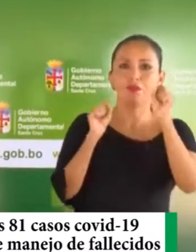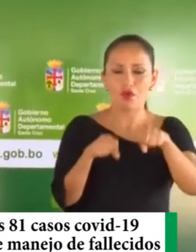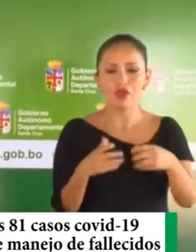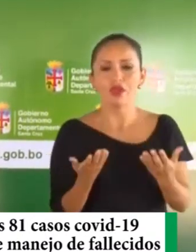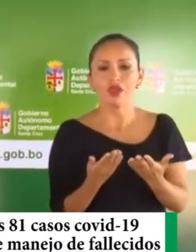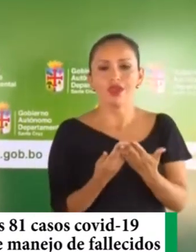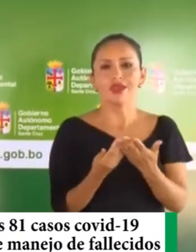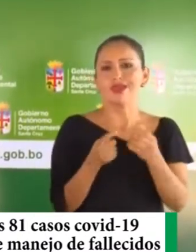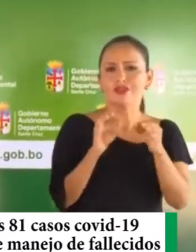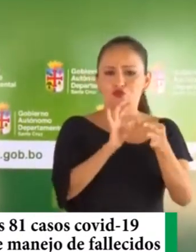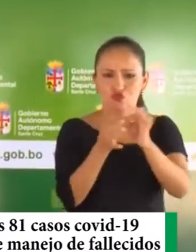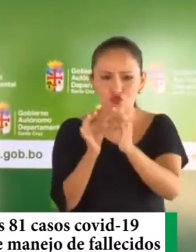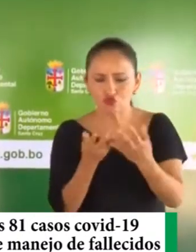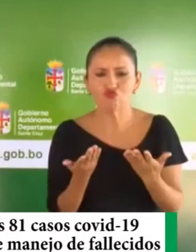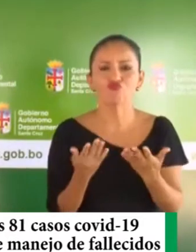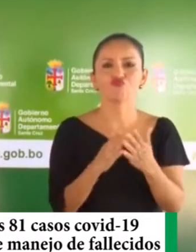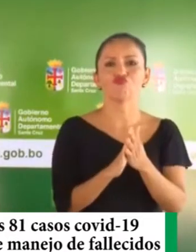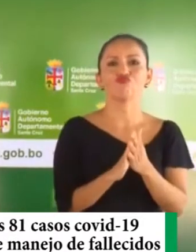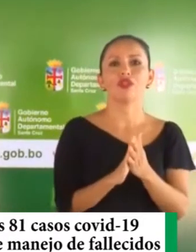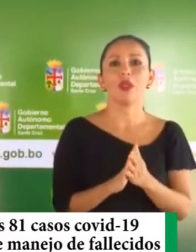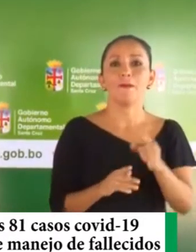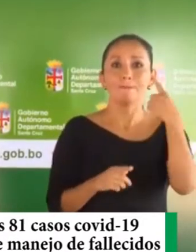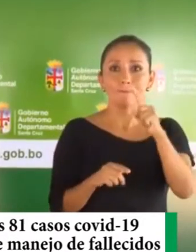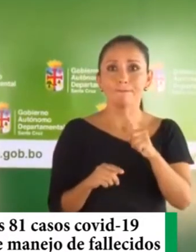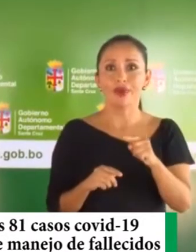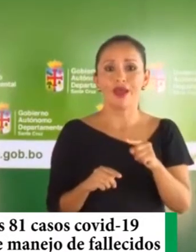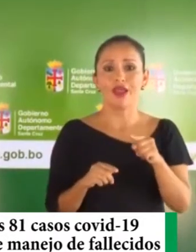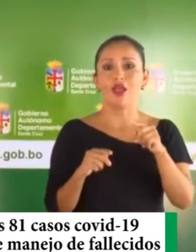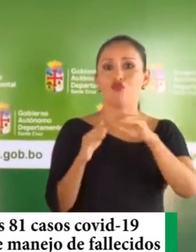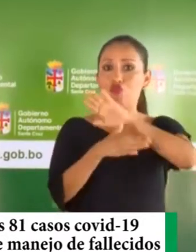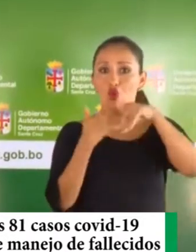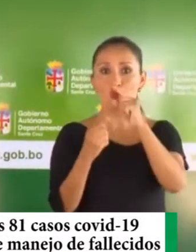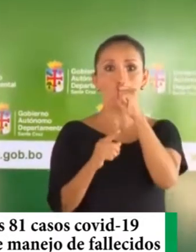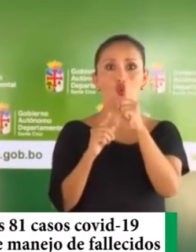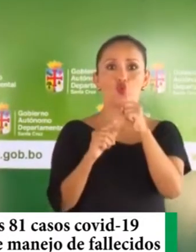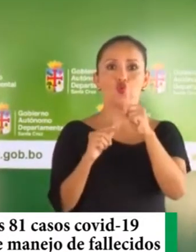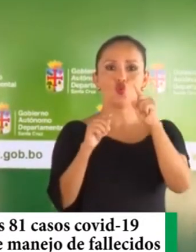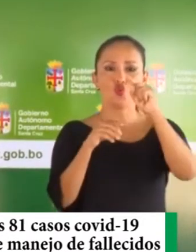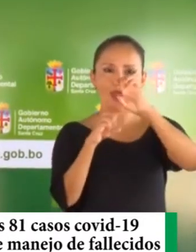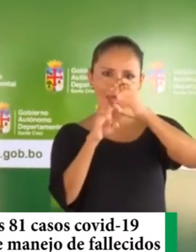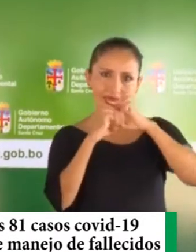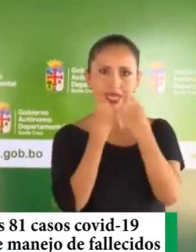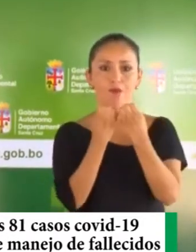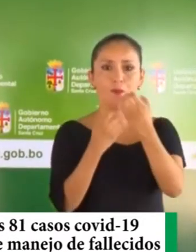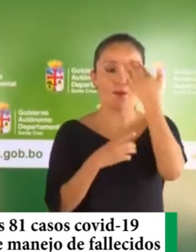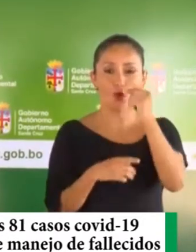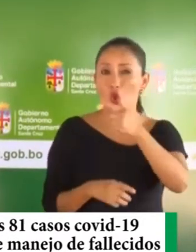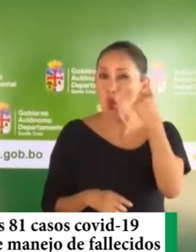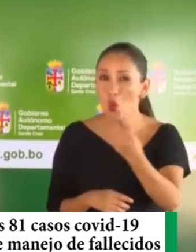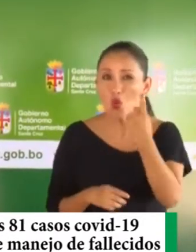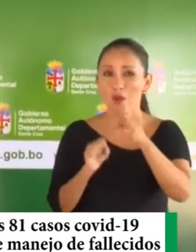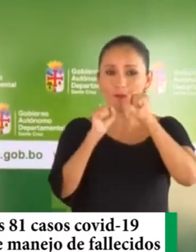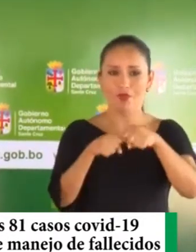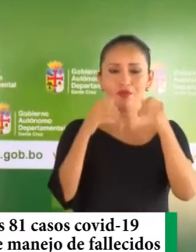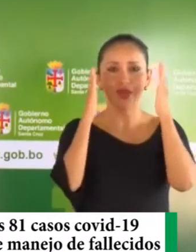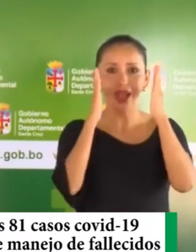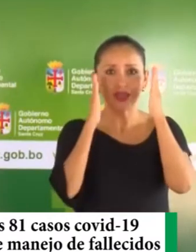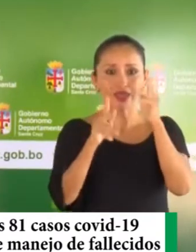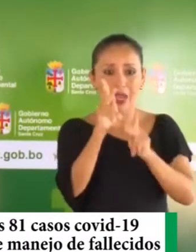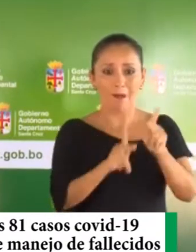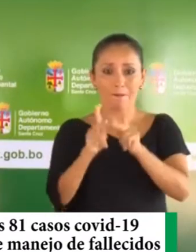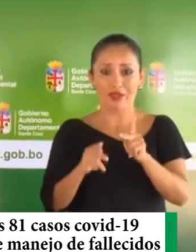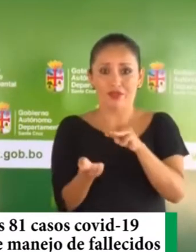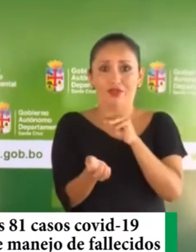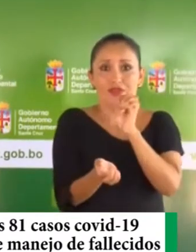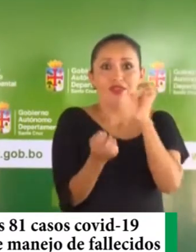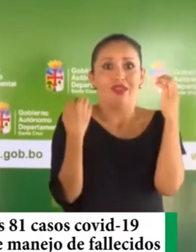subsanárselos para ser un solo equipo, porque creo que los únicos que podemos atender a la gente